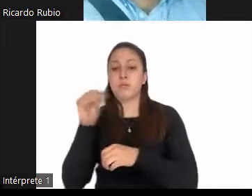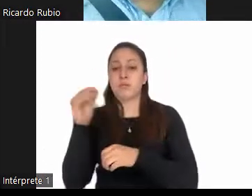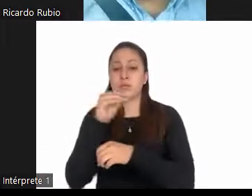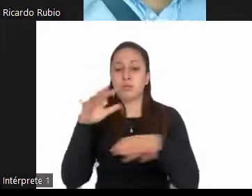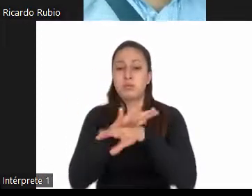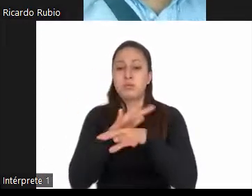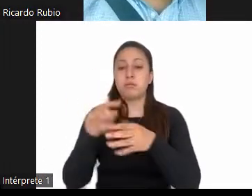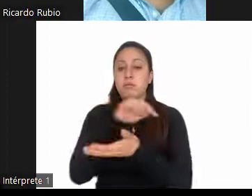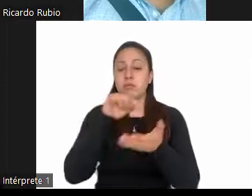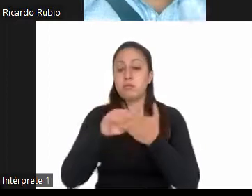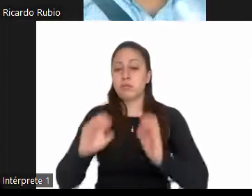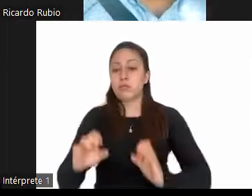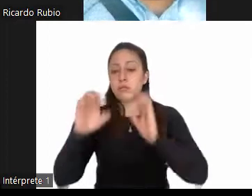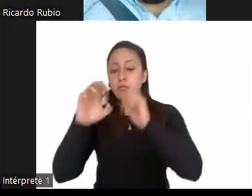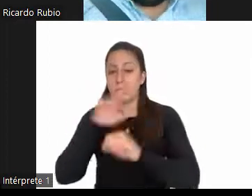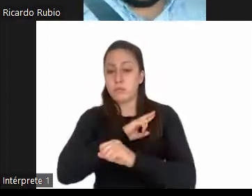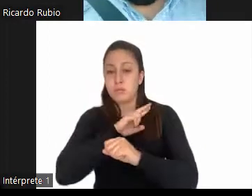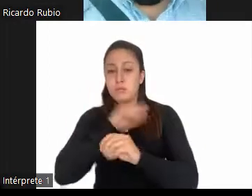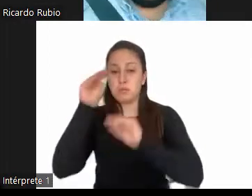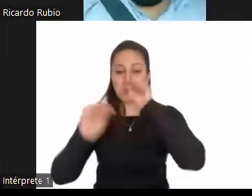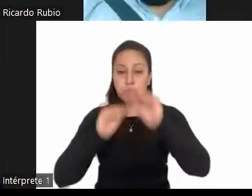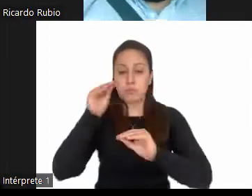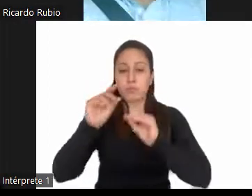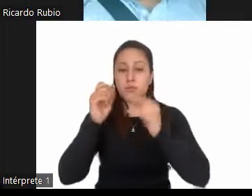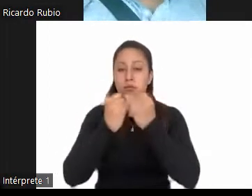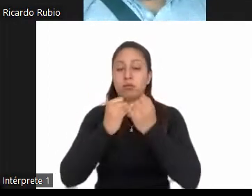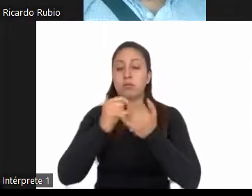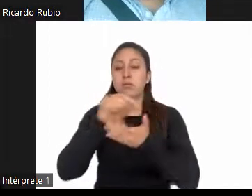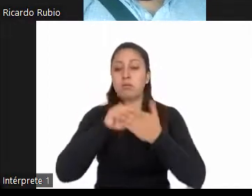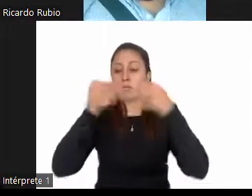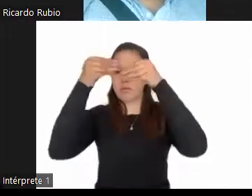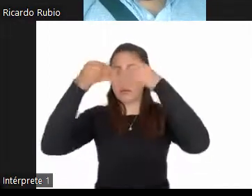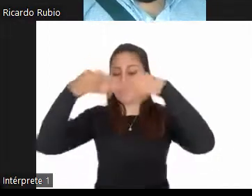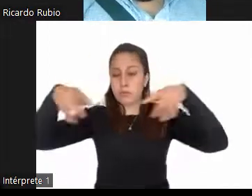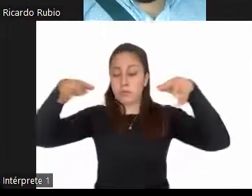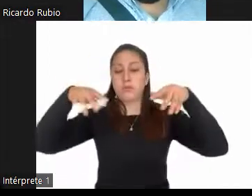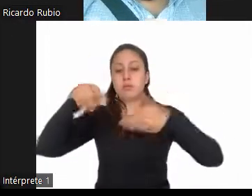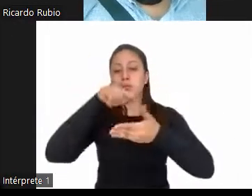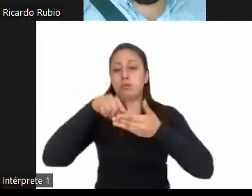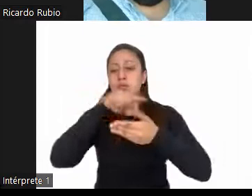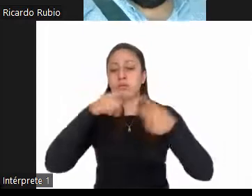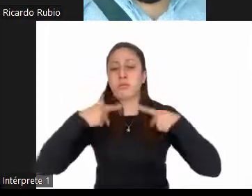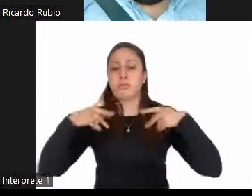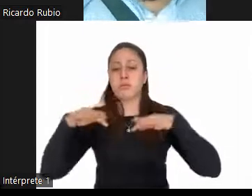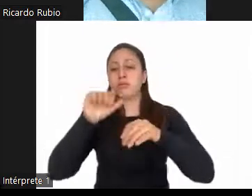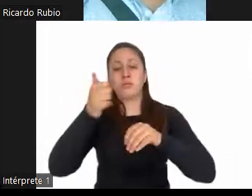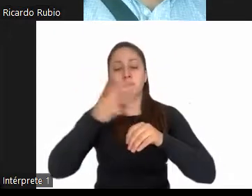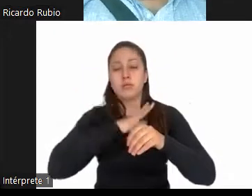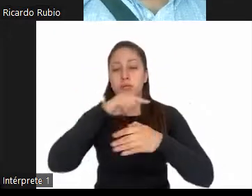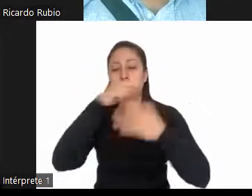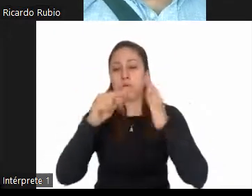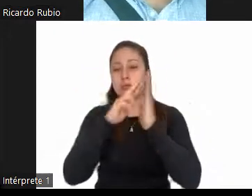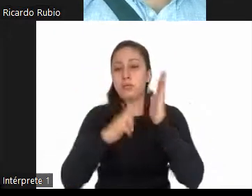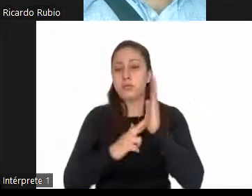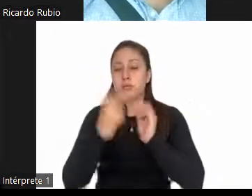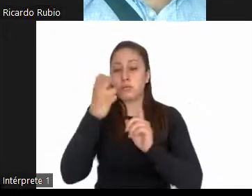inmuebles de propiedad privada y podrá colgarse en los lugares de uso común, entre otras reglas. Es así como la redacción